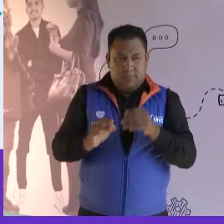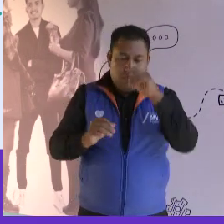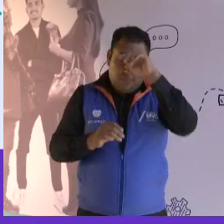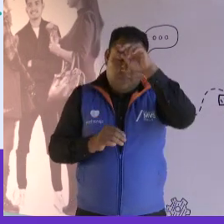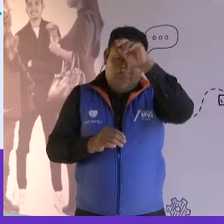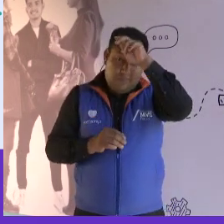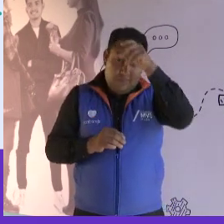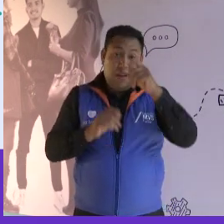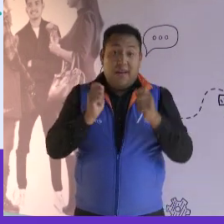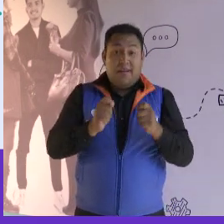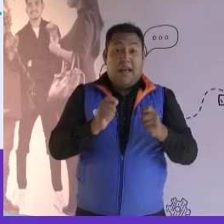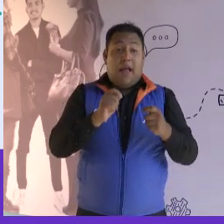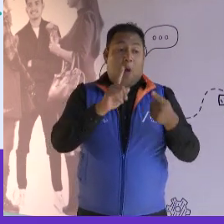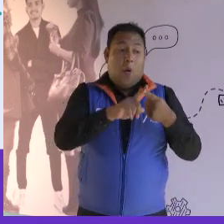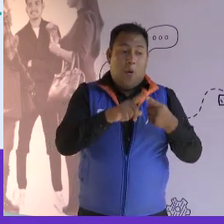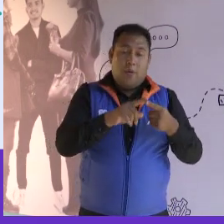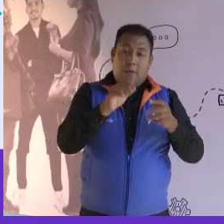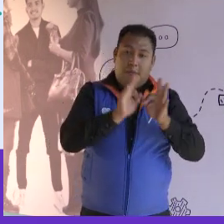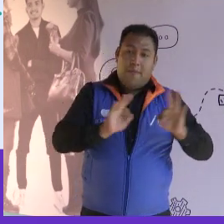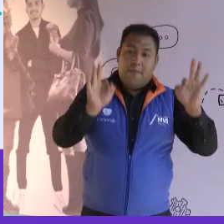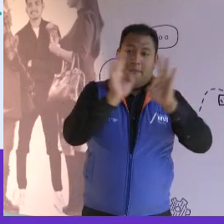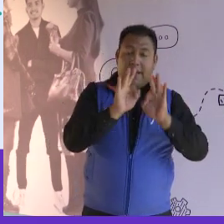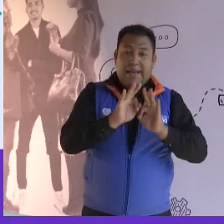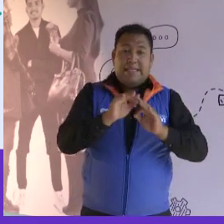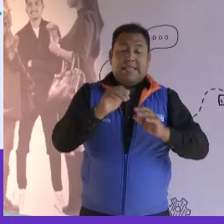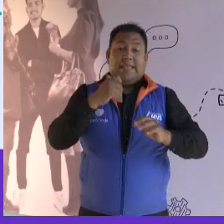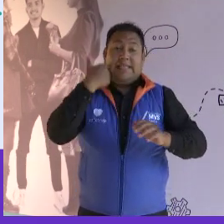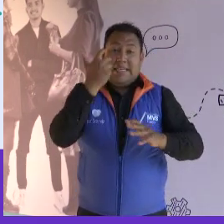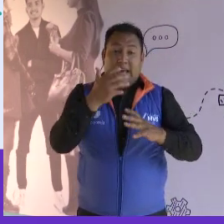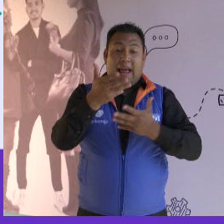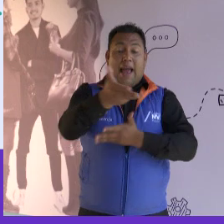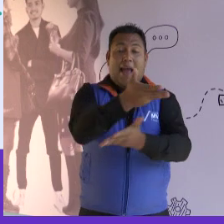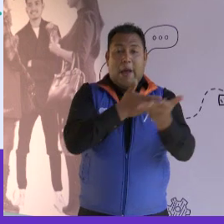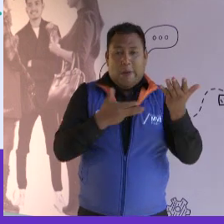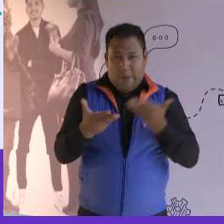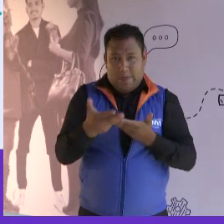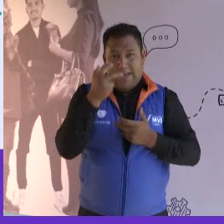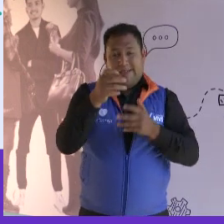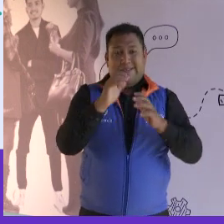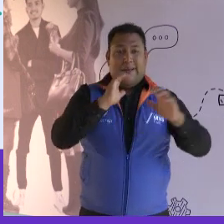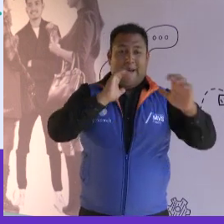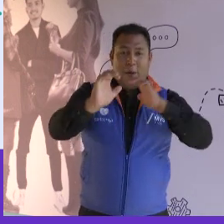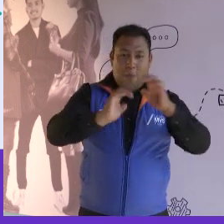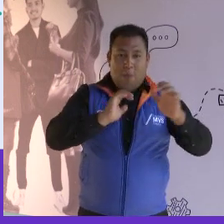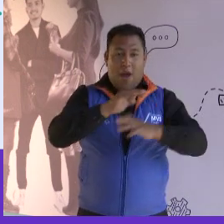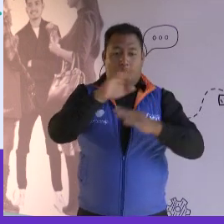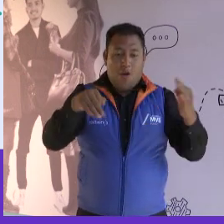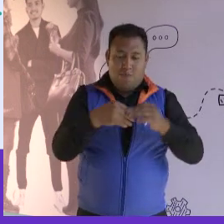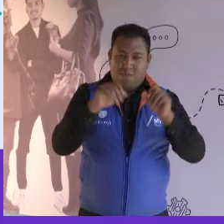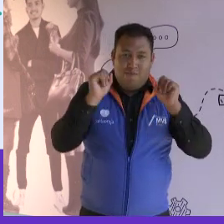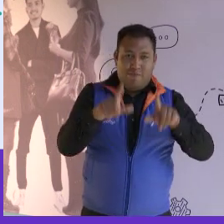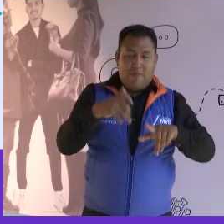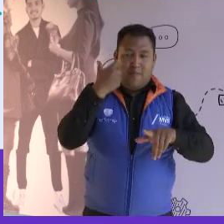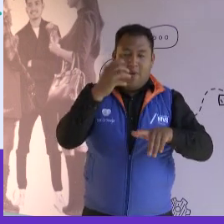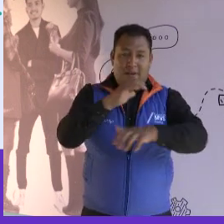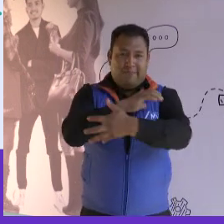un tema de la comunicación, la solidaridad, de querer compartir. Sería como el listado de